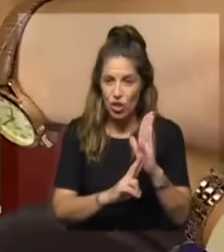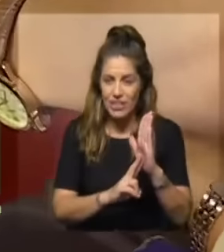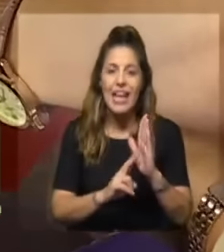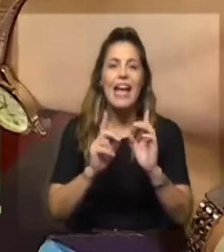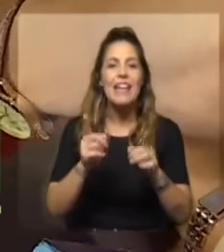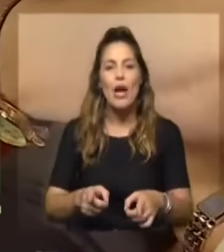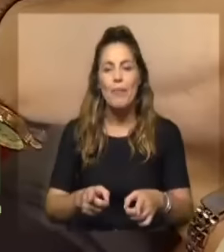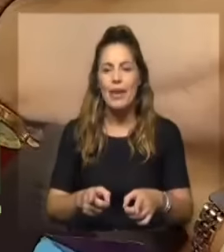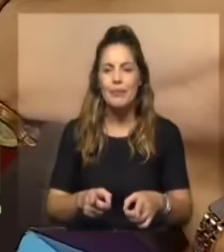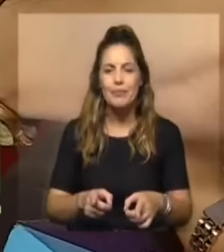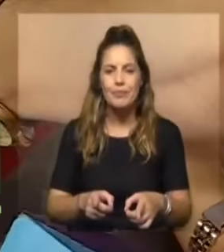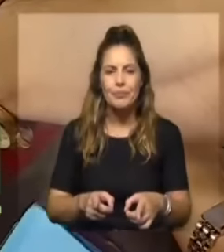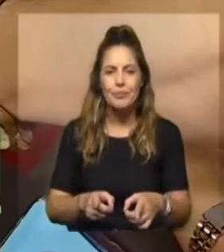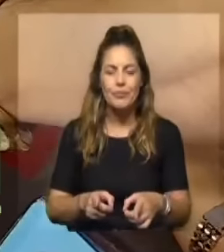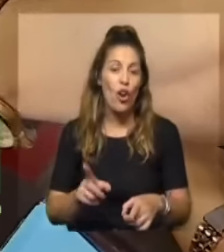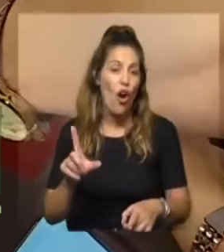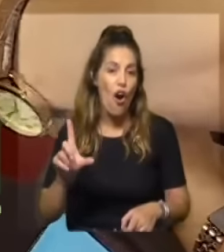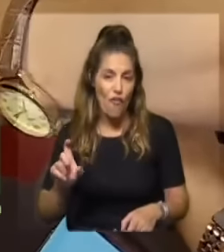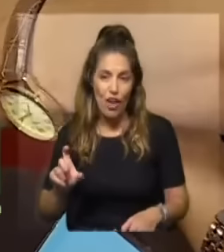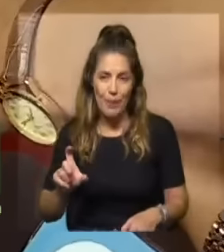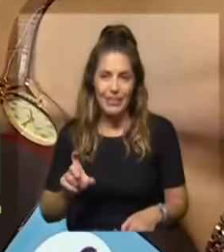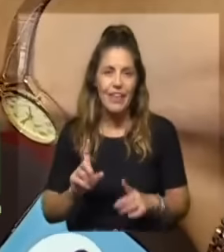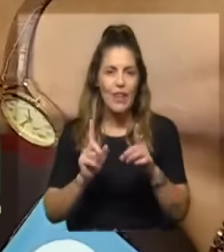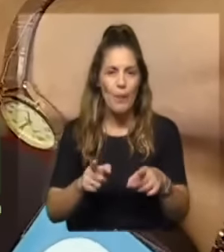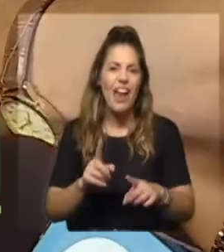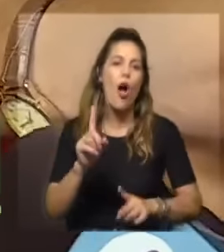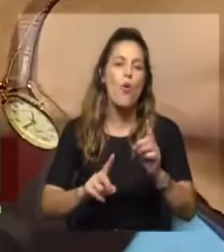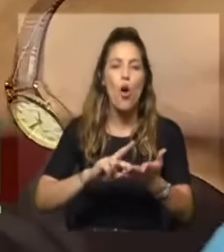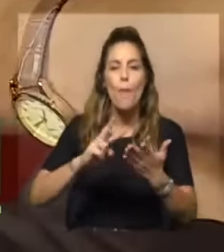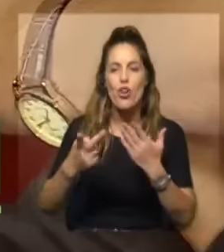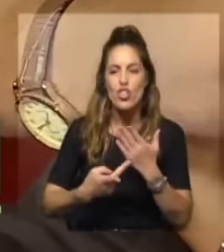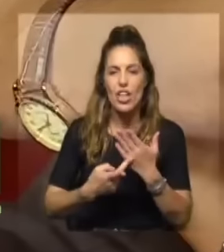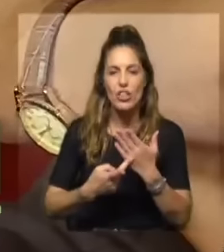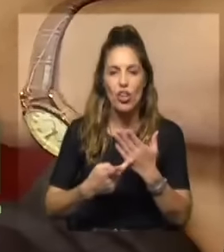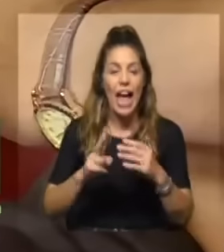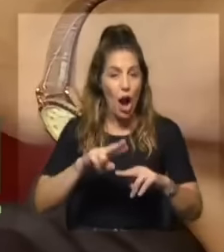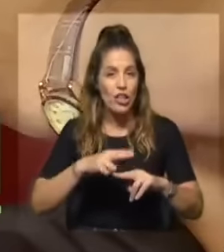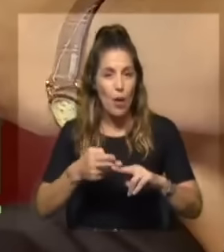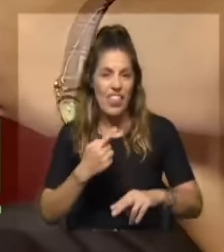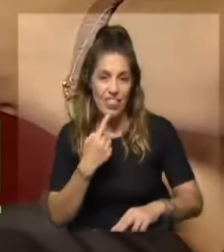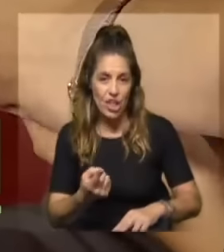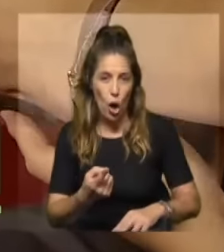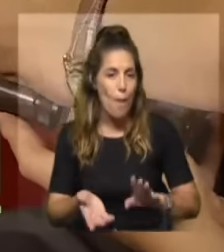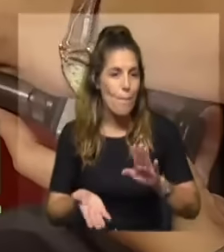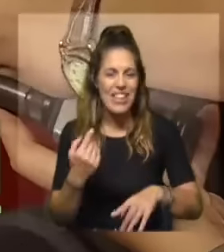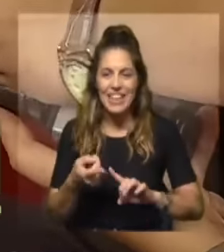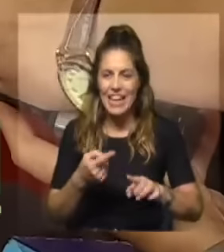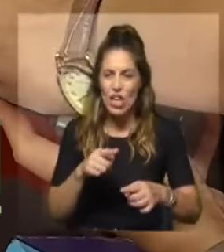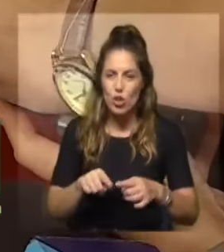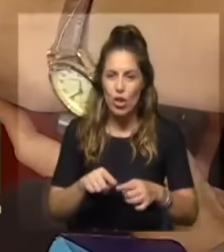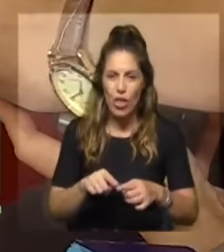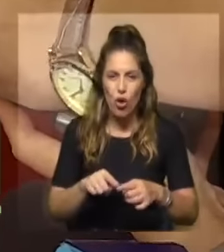y hay también eh obviamente algunos proyectos que vuelvo a decir van a tener más que ver